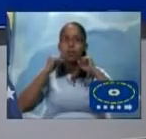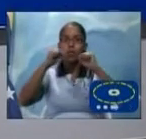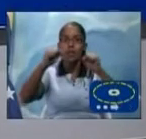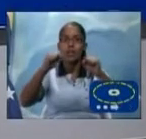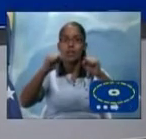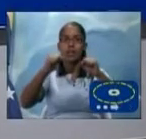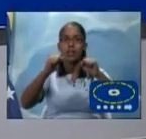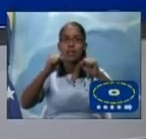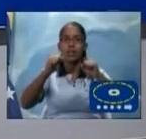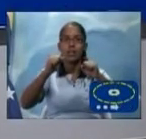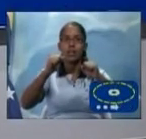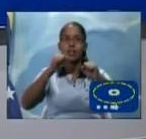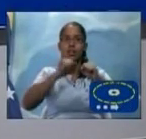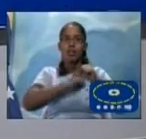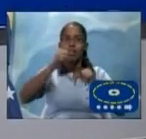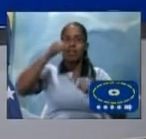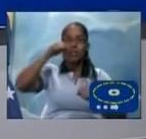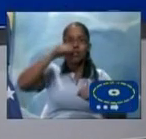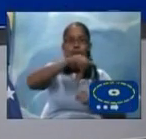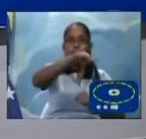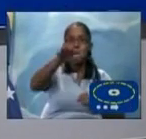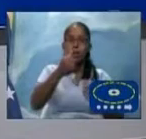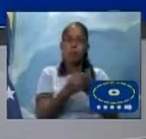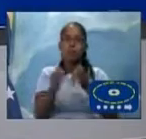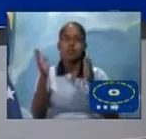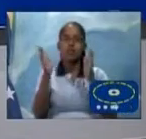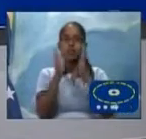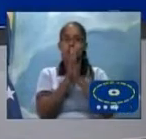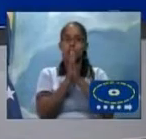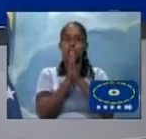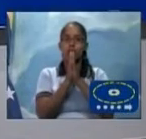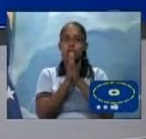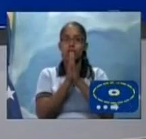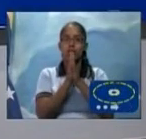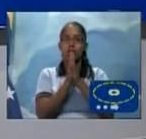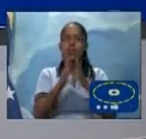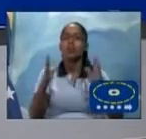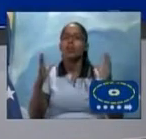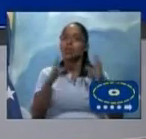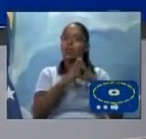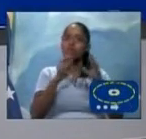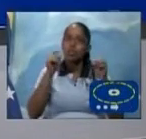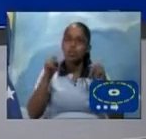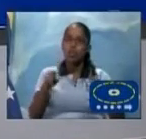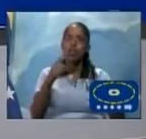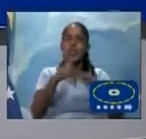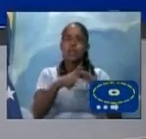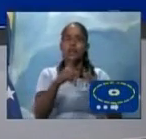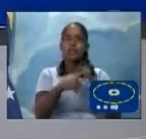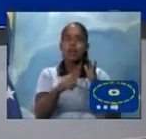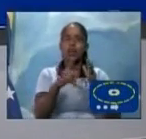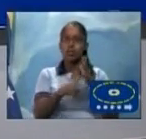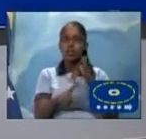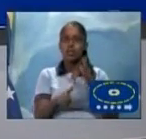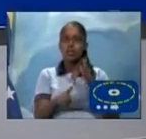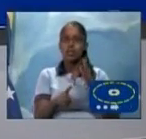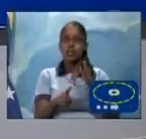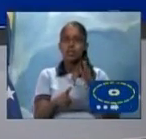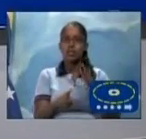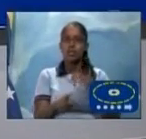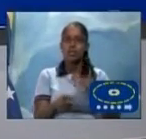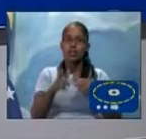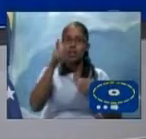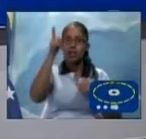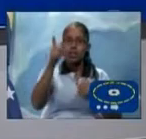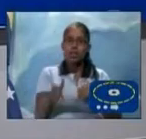del poder del pueblo santo, del pueblo santo, todas estas cosas, todas estas cosas